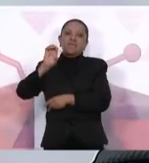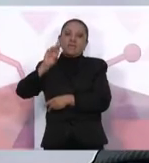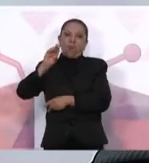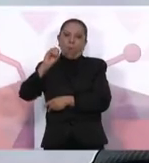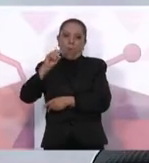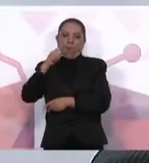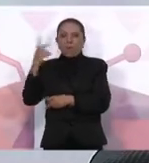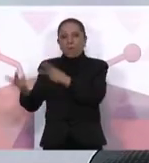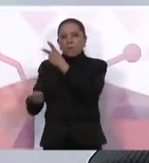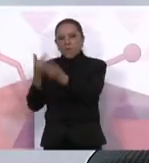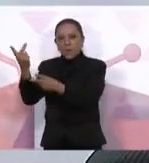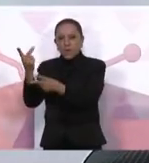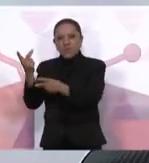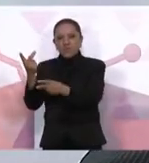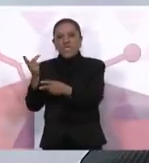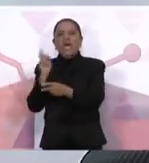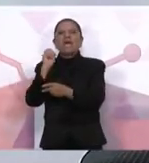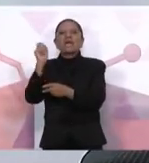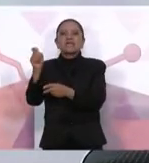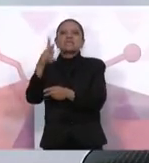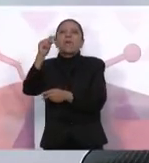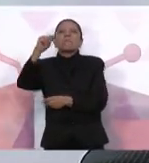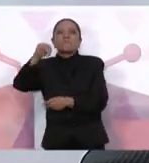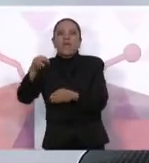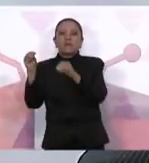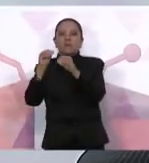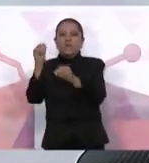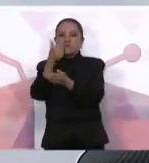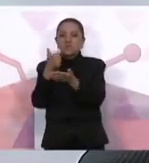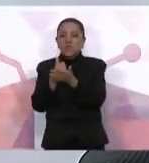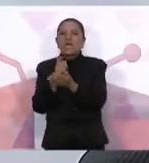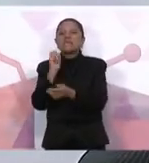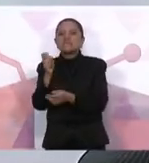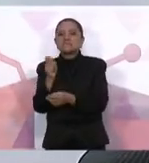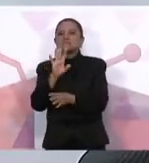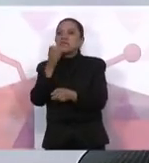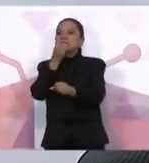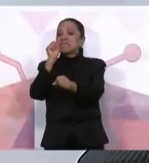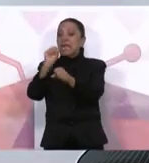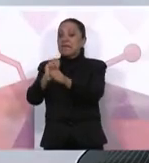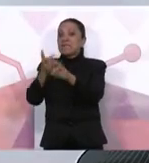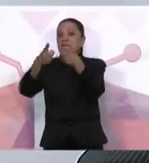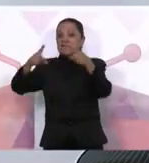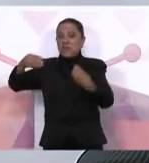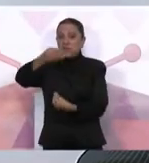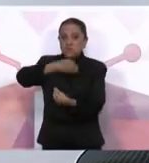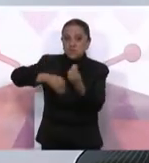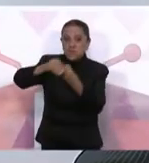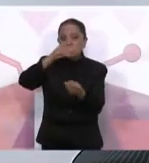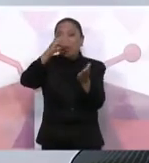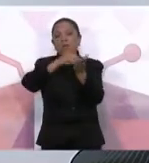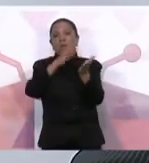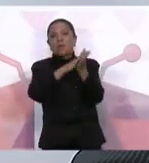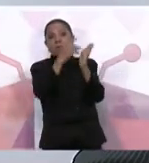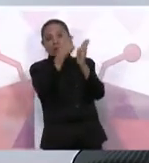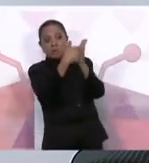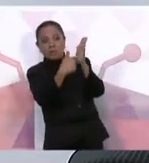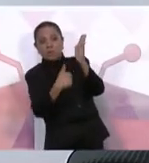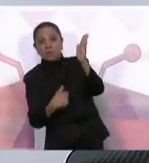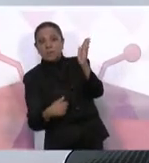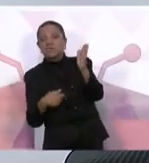partido acción nacional de movimiento ciudadano en la siguiente la secretaría de desarrollo sustentable documento que en el primer cuadro de cuernavaca